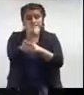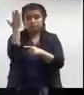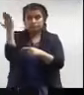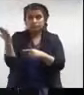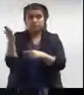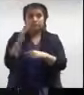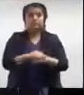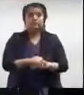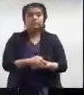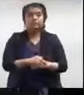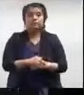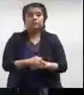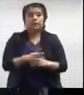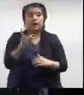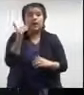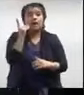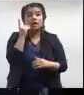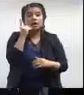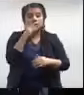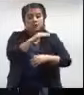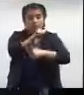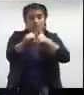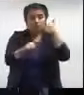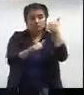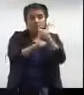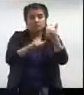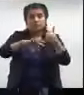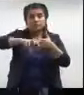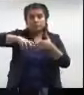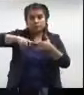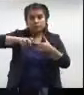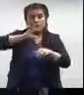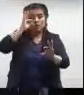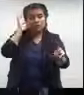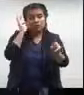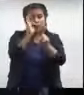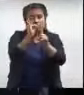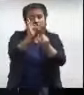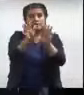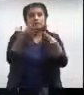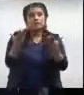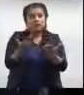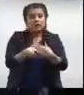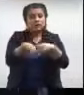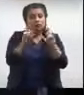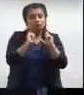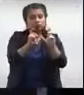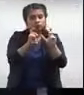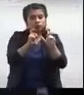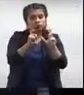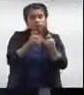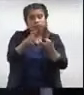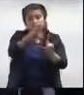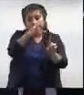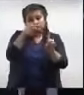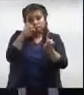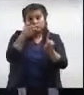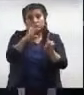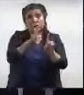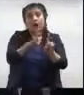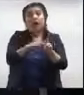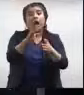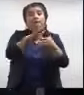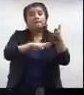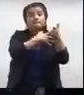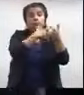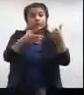las subdirecciones de investigación regional. Tienen por objeto velar por la articulación, abordaje y formulación de